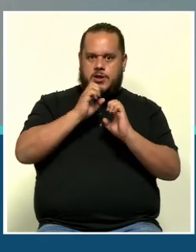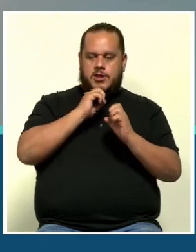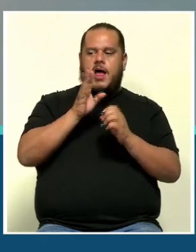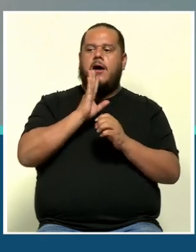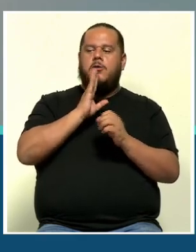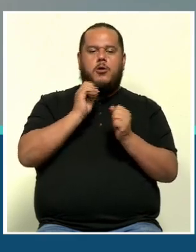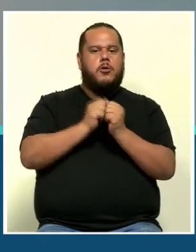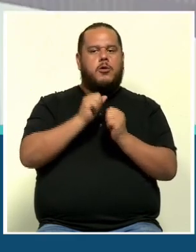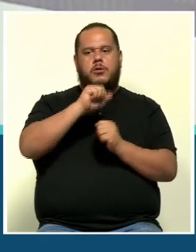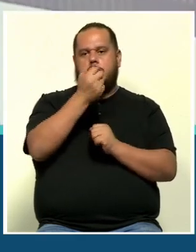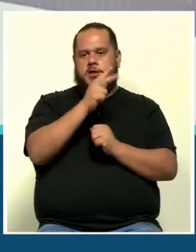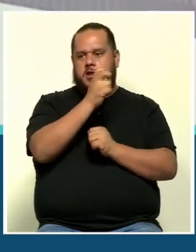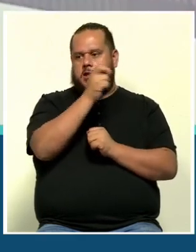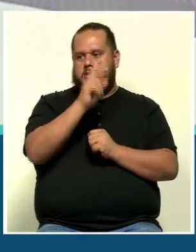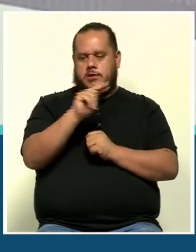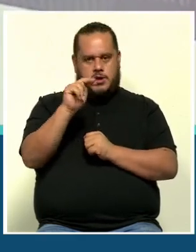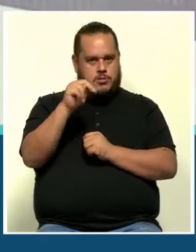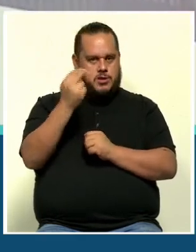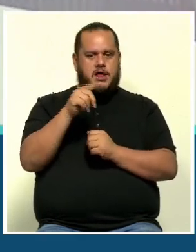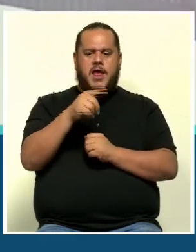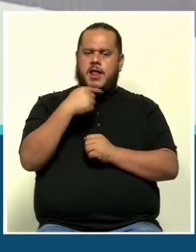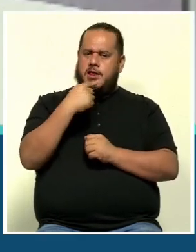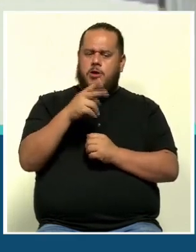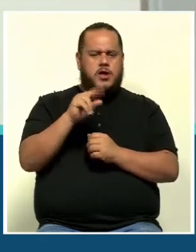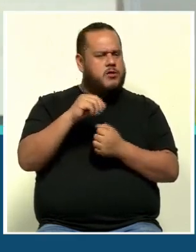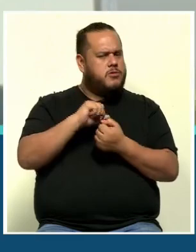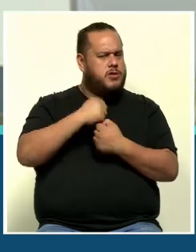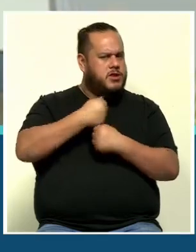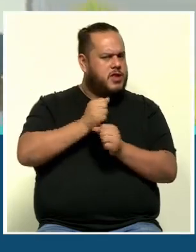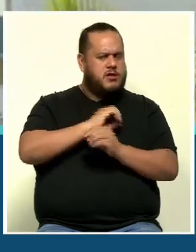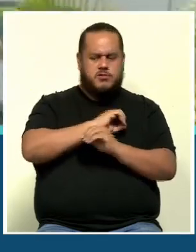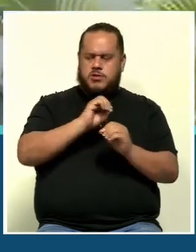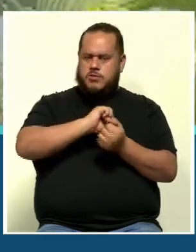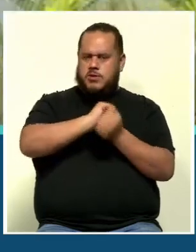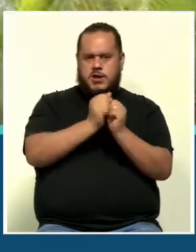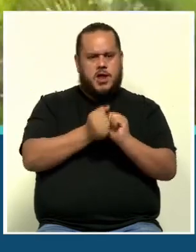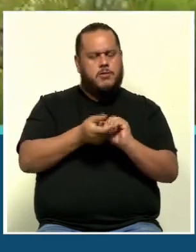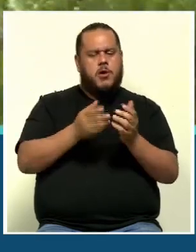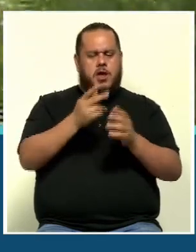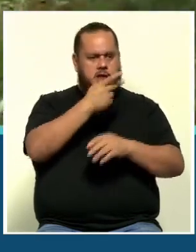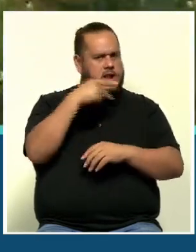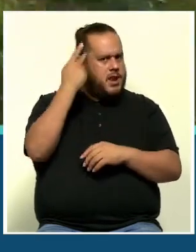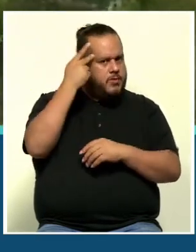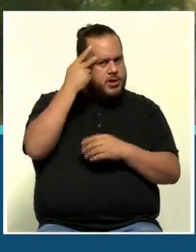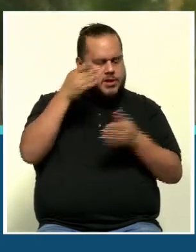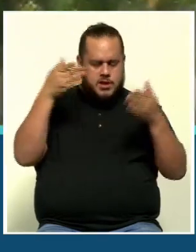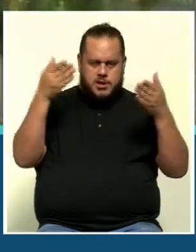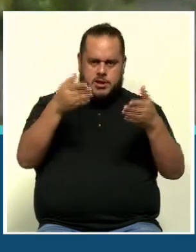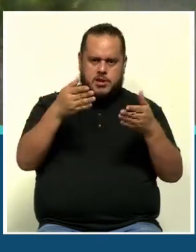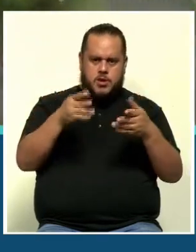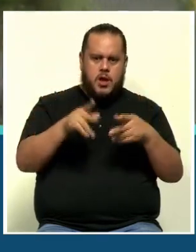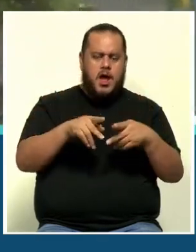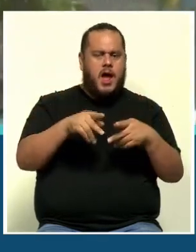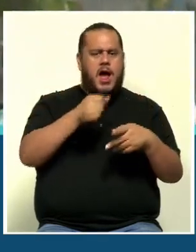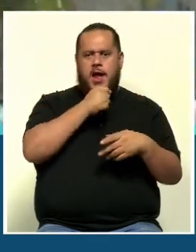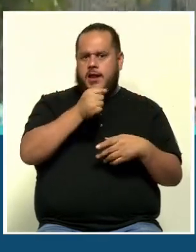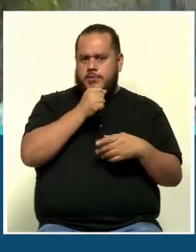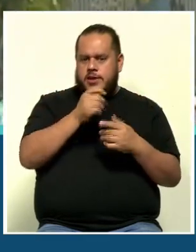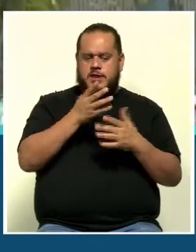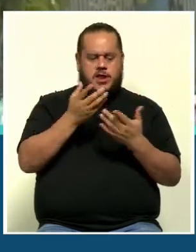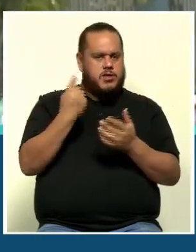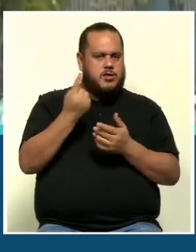Costa Rica Noticias. El jerarca aseguró que no hicieron modificaciones en la política de atención a la prensa, sino una serie de ajustes para garantizar